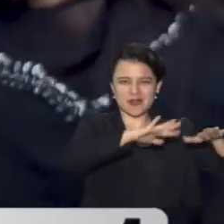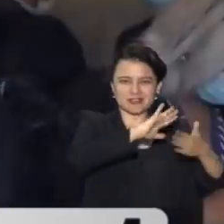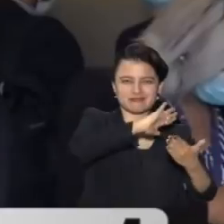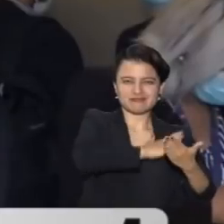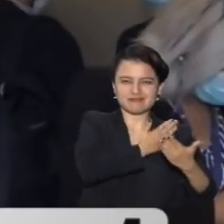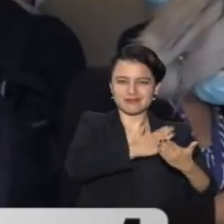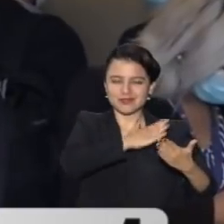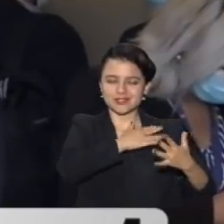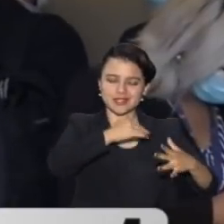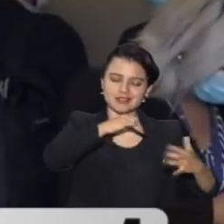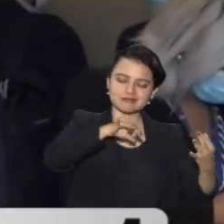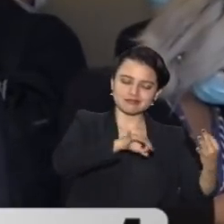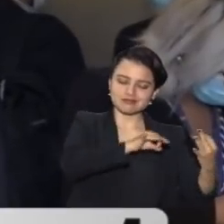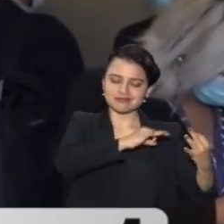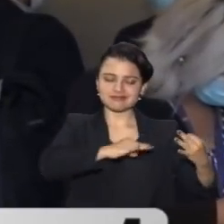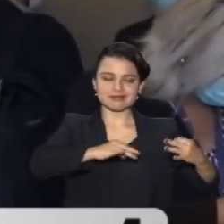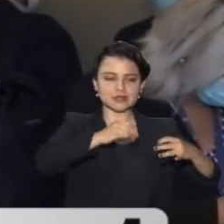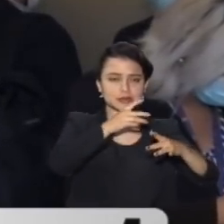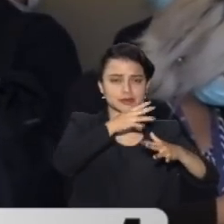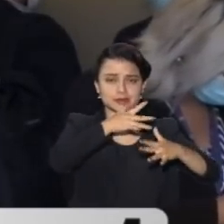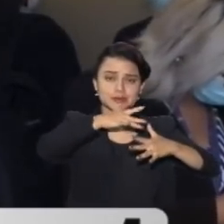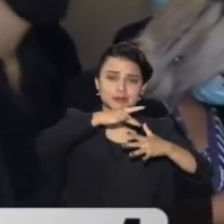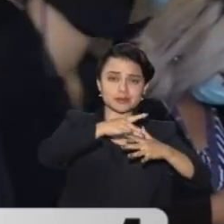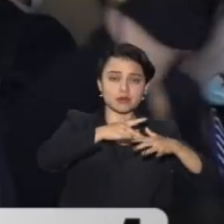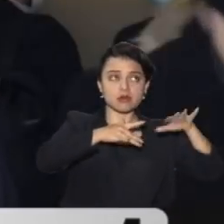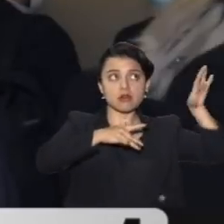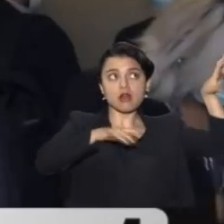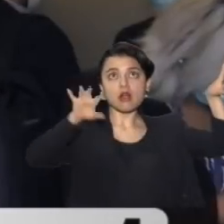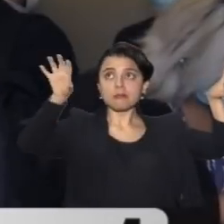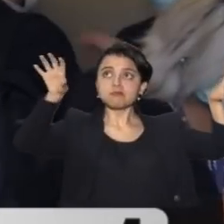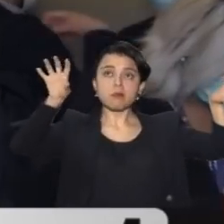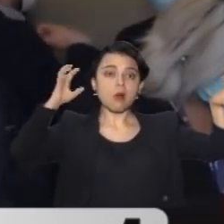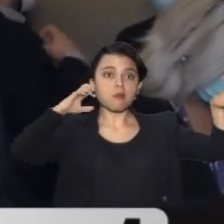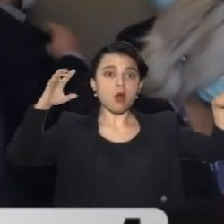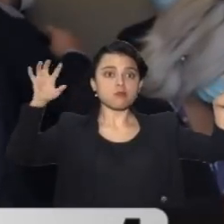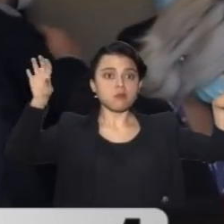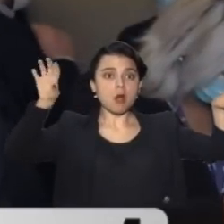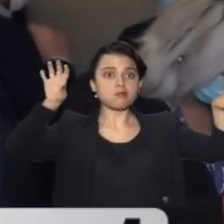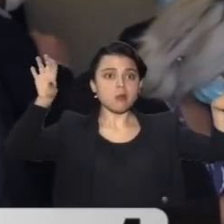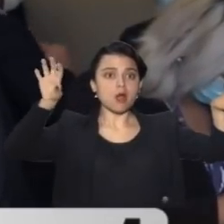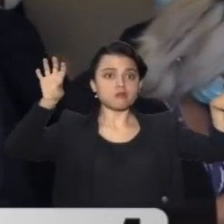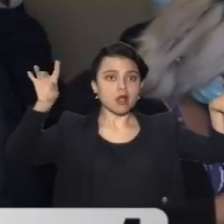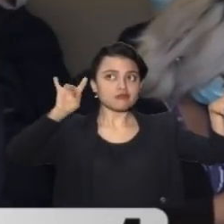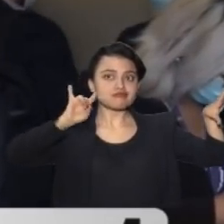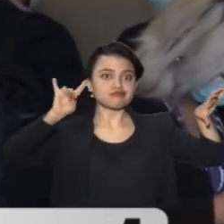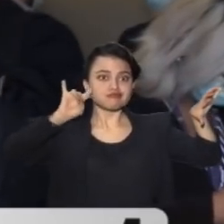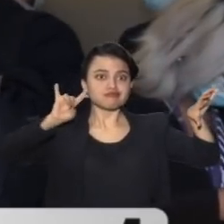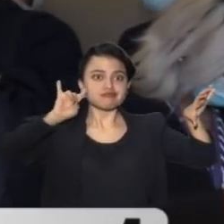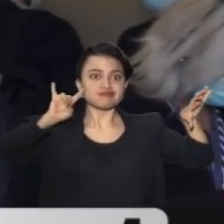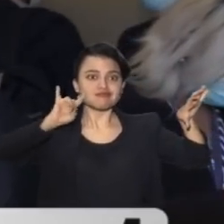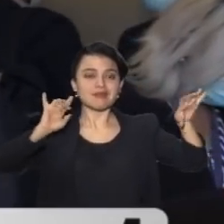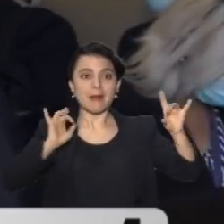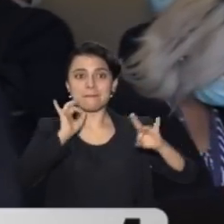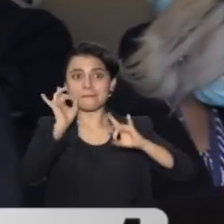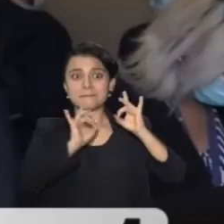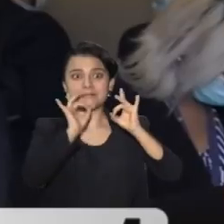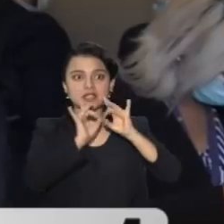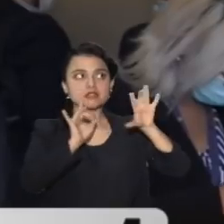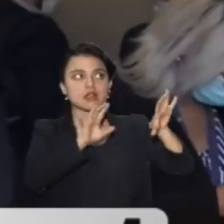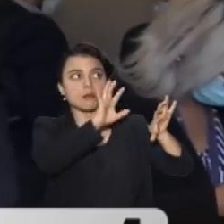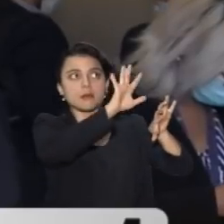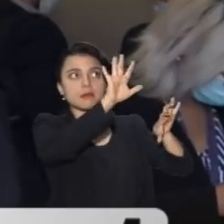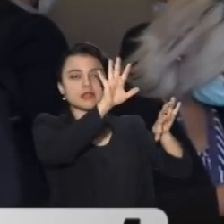las condiciones acústicas filarmónicas para que ellos puedan presentarse, zonas de entretenimiento de tecnología con